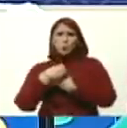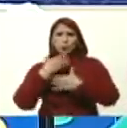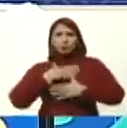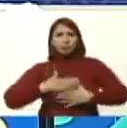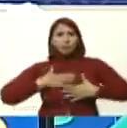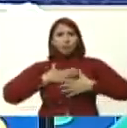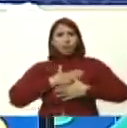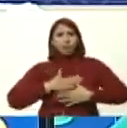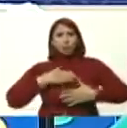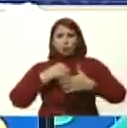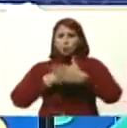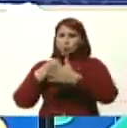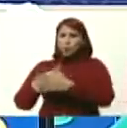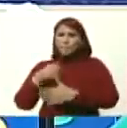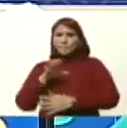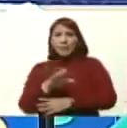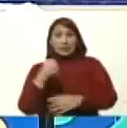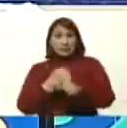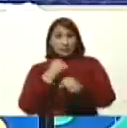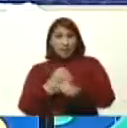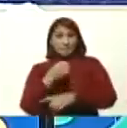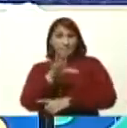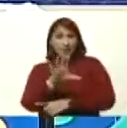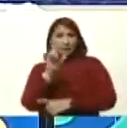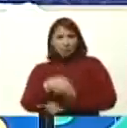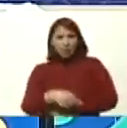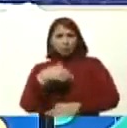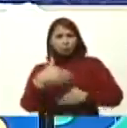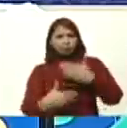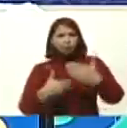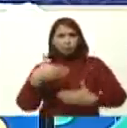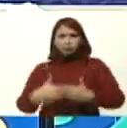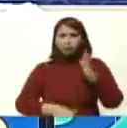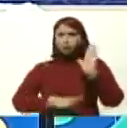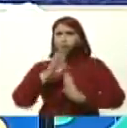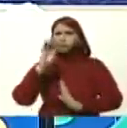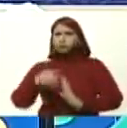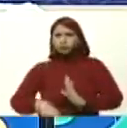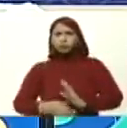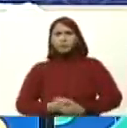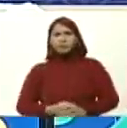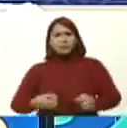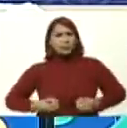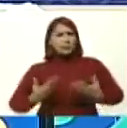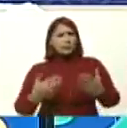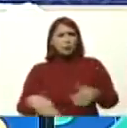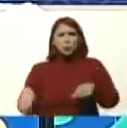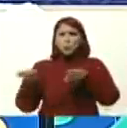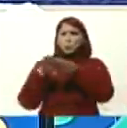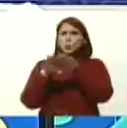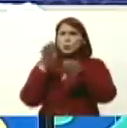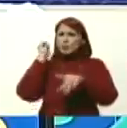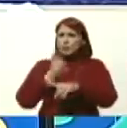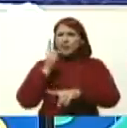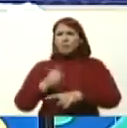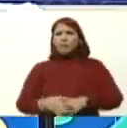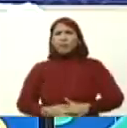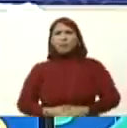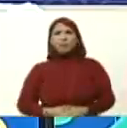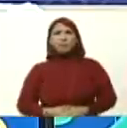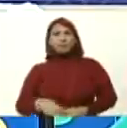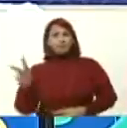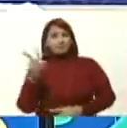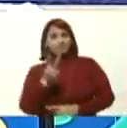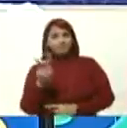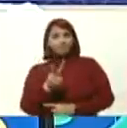su patria, de trabajar por su patria, de avanzar, de ponerle el hombro a